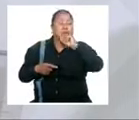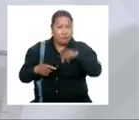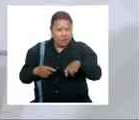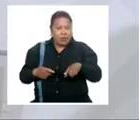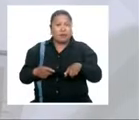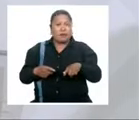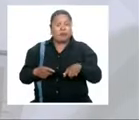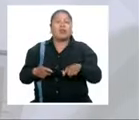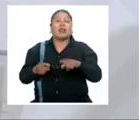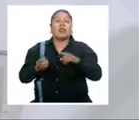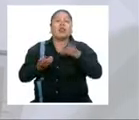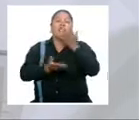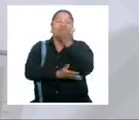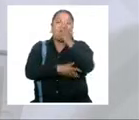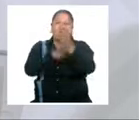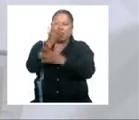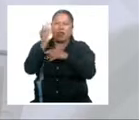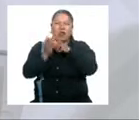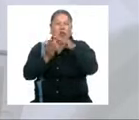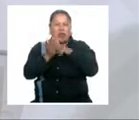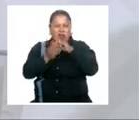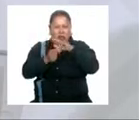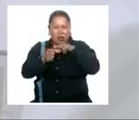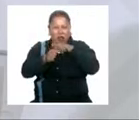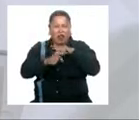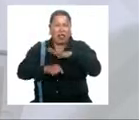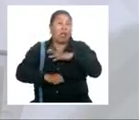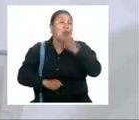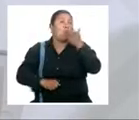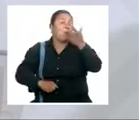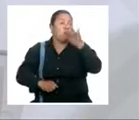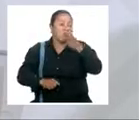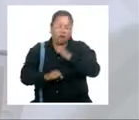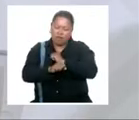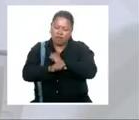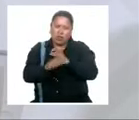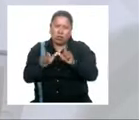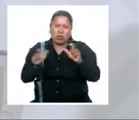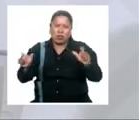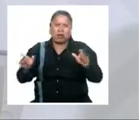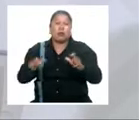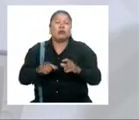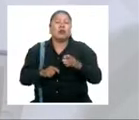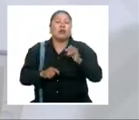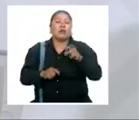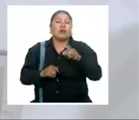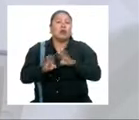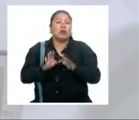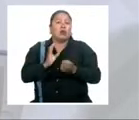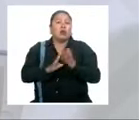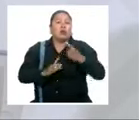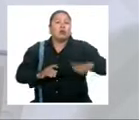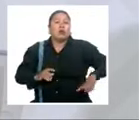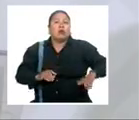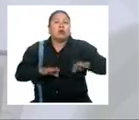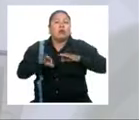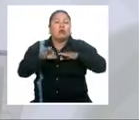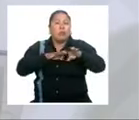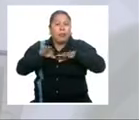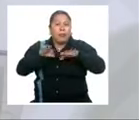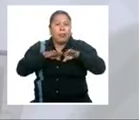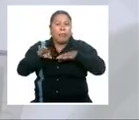de nuestras áreas naturales protegidas, 8 áreas naturales protegidas, porque estamos comprometidos en este gobierno de